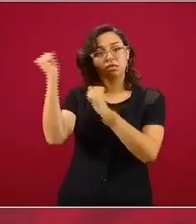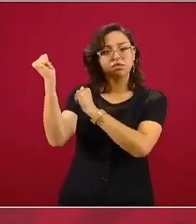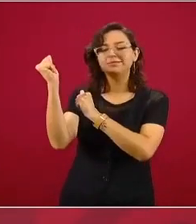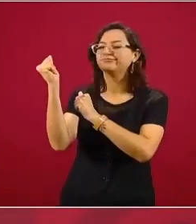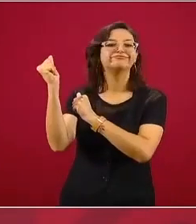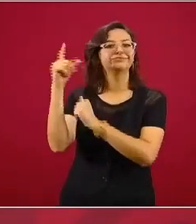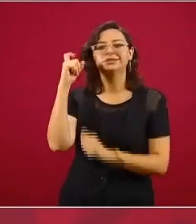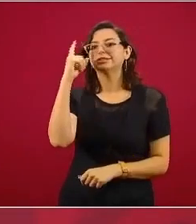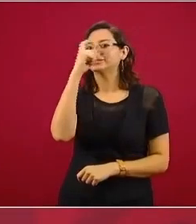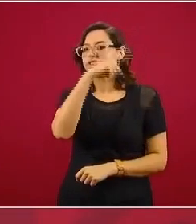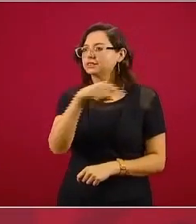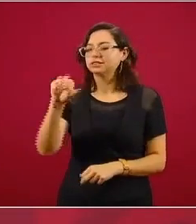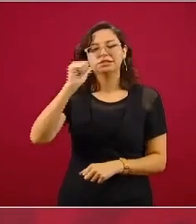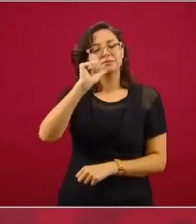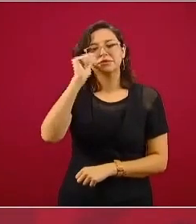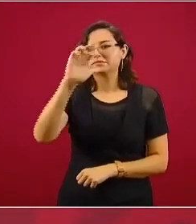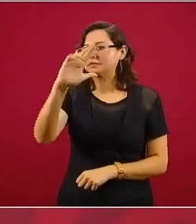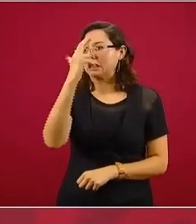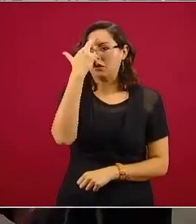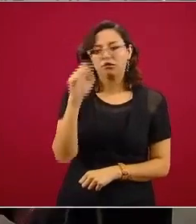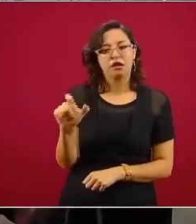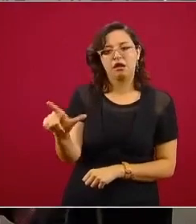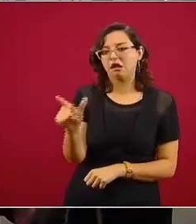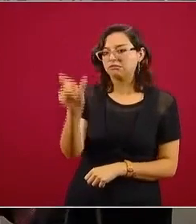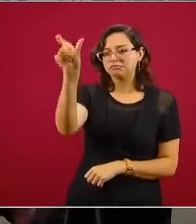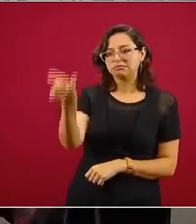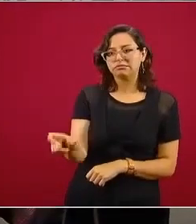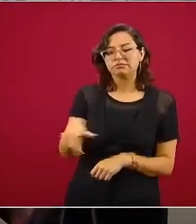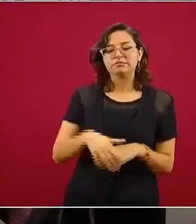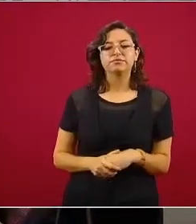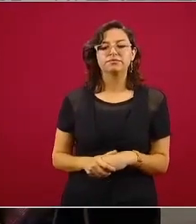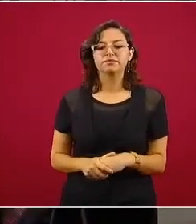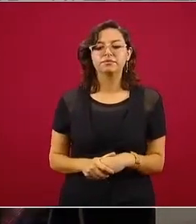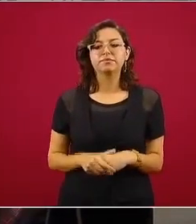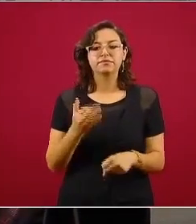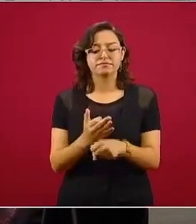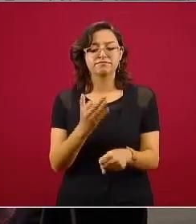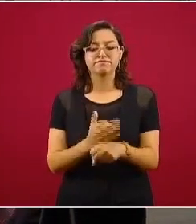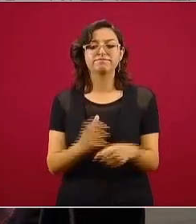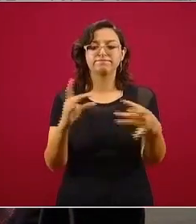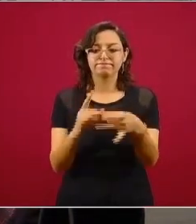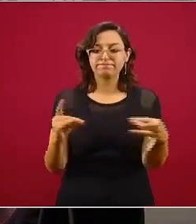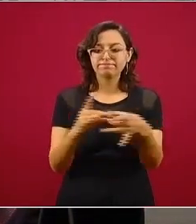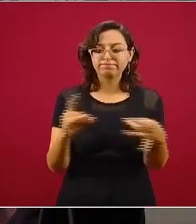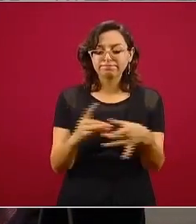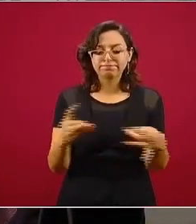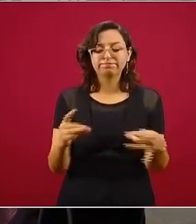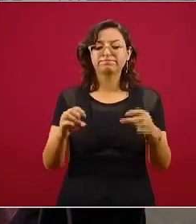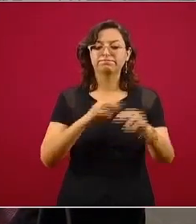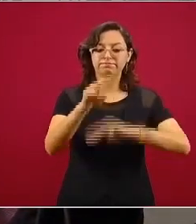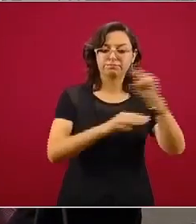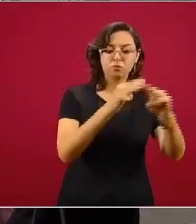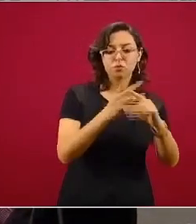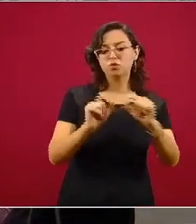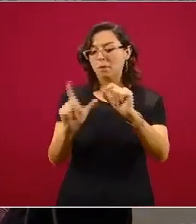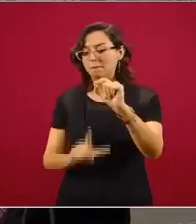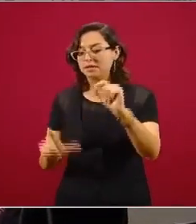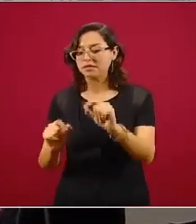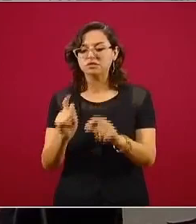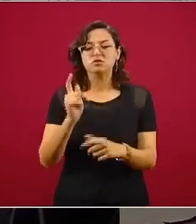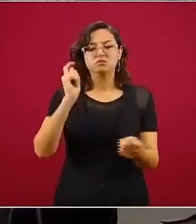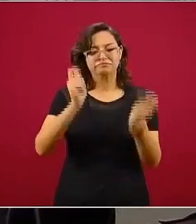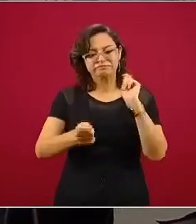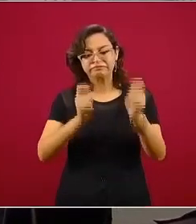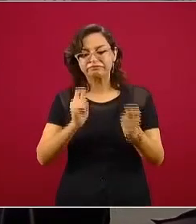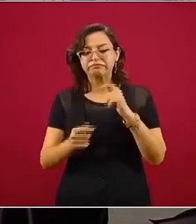epidemia. Él nos va a precisar tanto a nivel técnico, tanto a nivel mundial como en México, de cuál